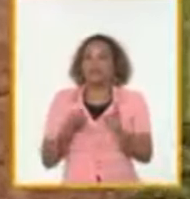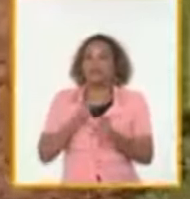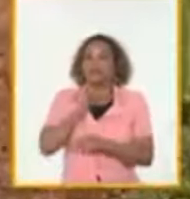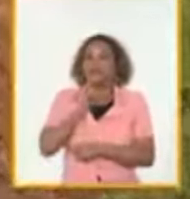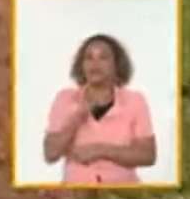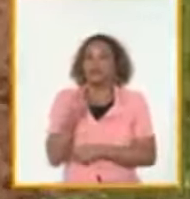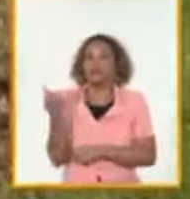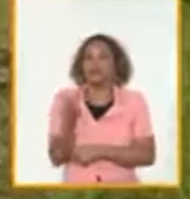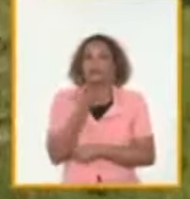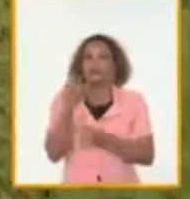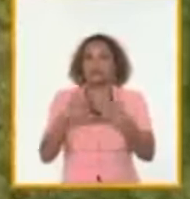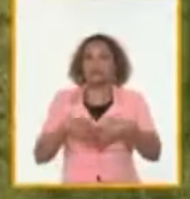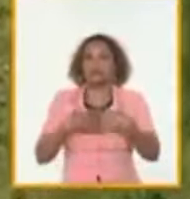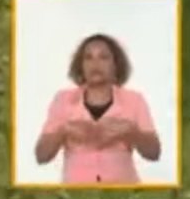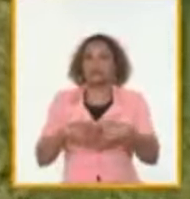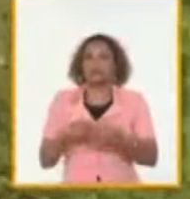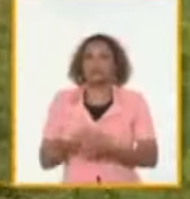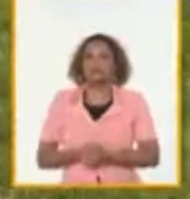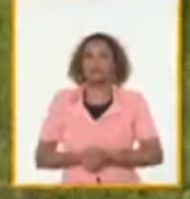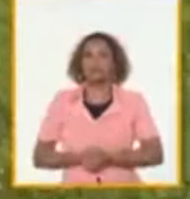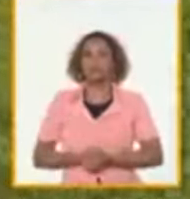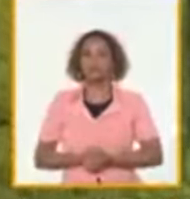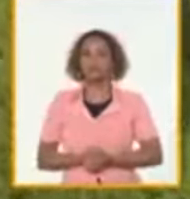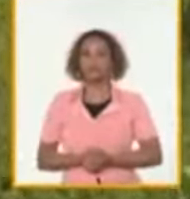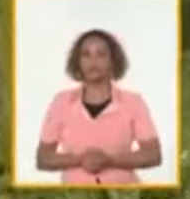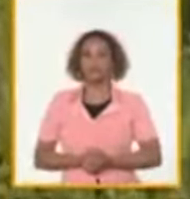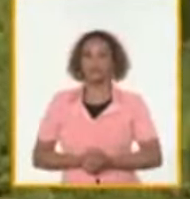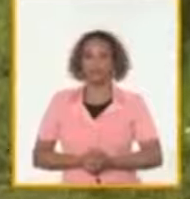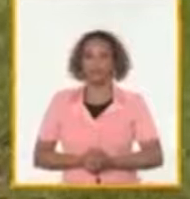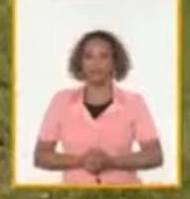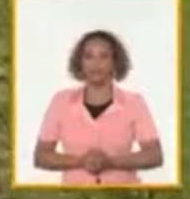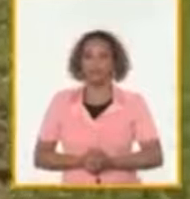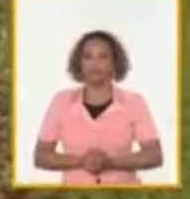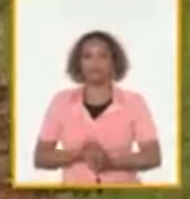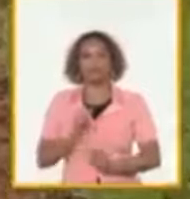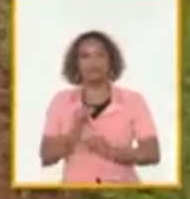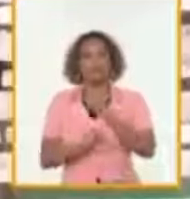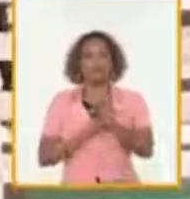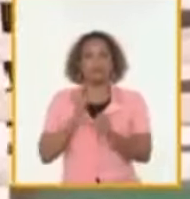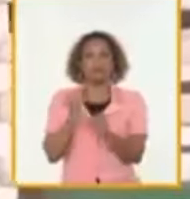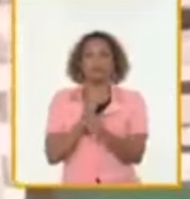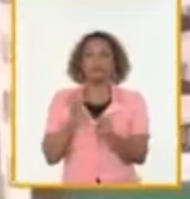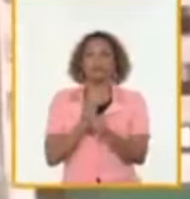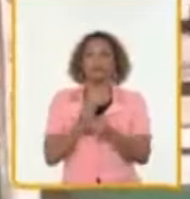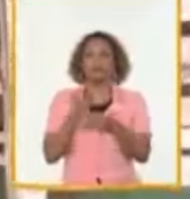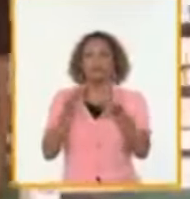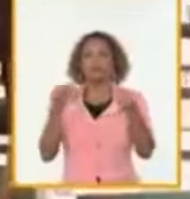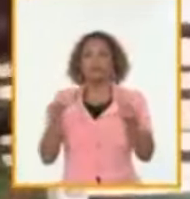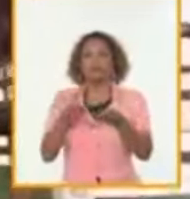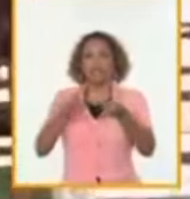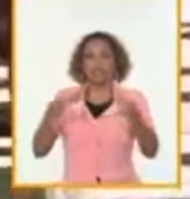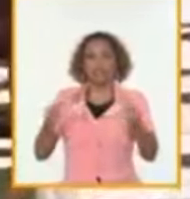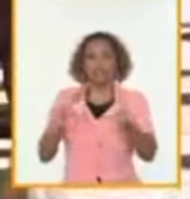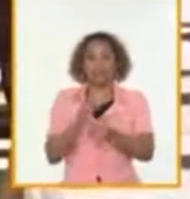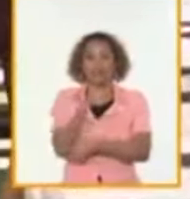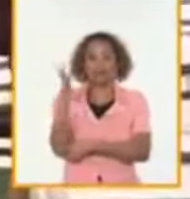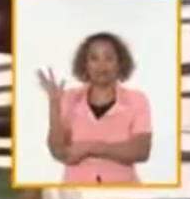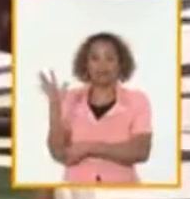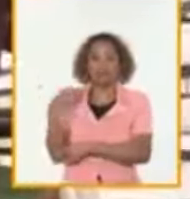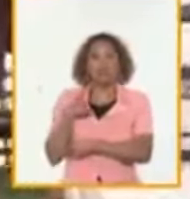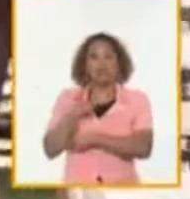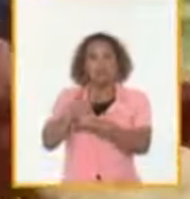los productores de alimentos exactamente Entonces ahora mismo hemos venido trabajando también en la entrega de tierras ocios más de